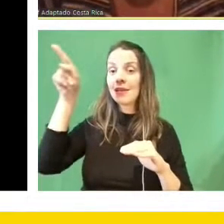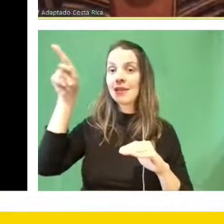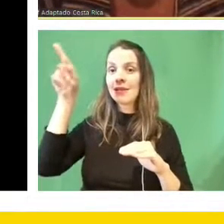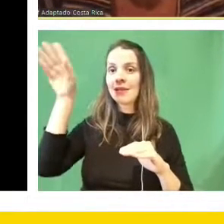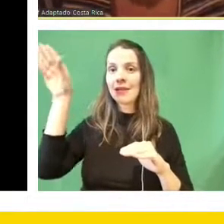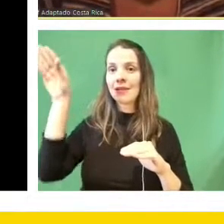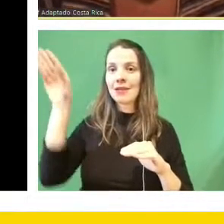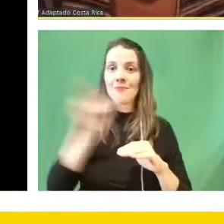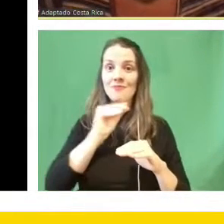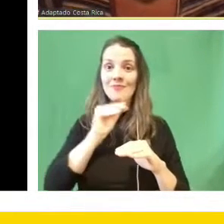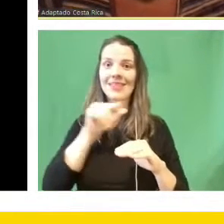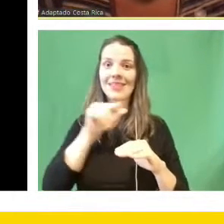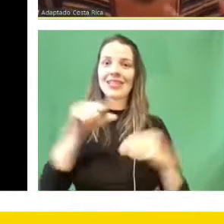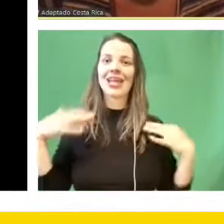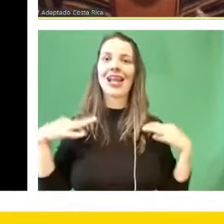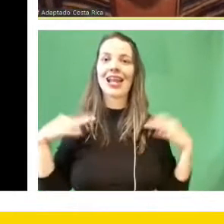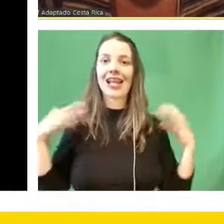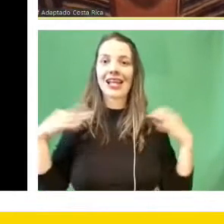cambiadores inclusivos.